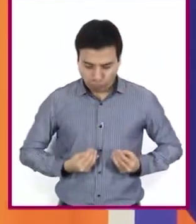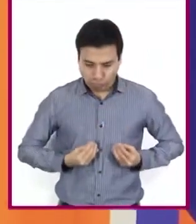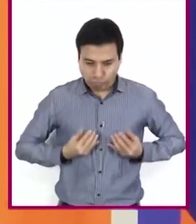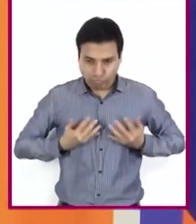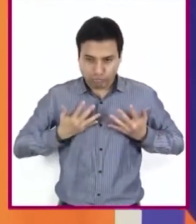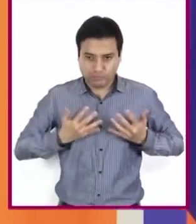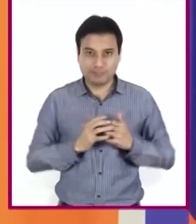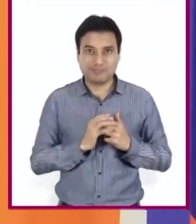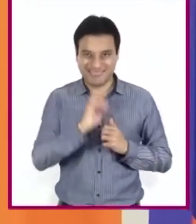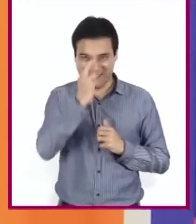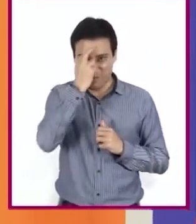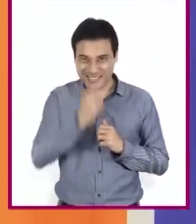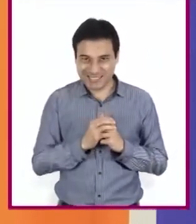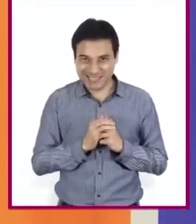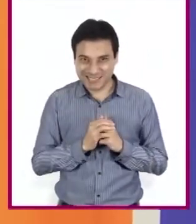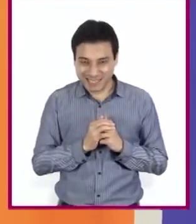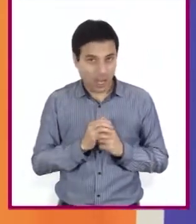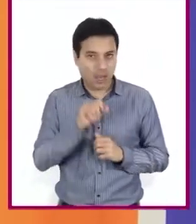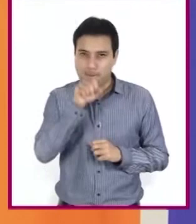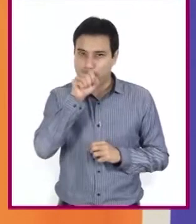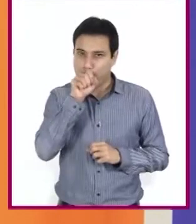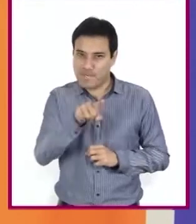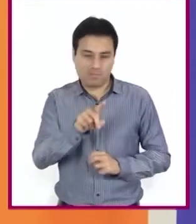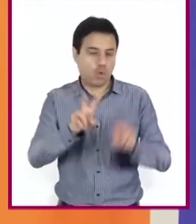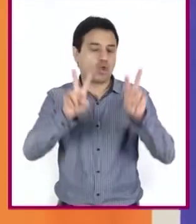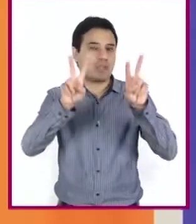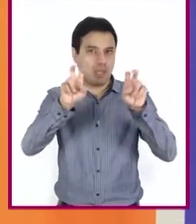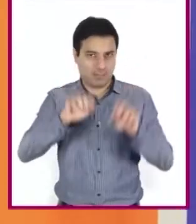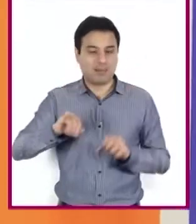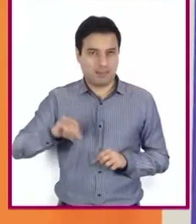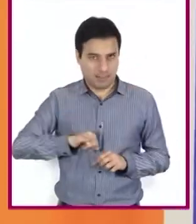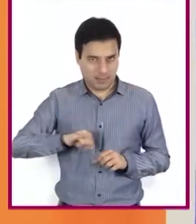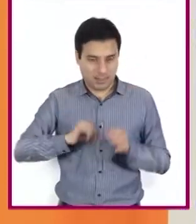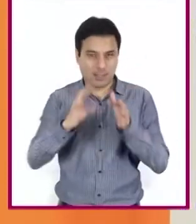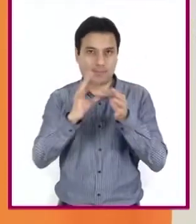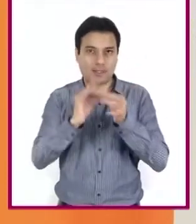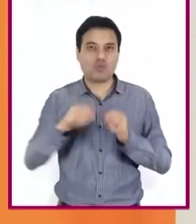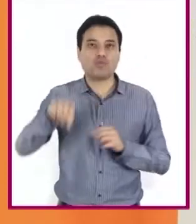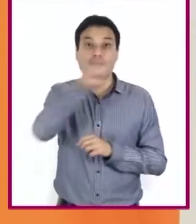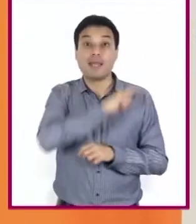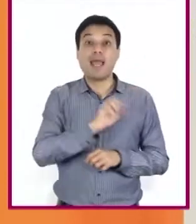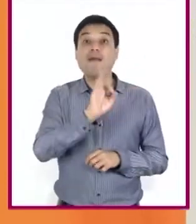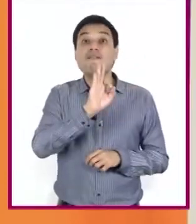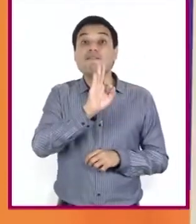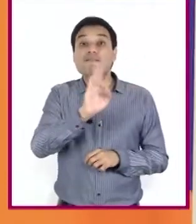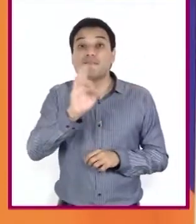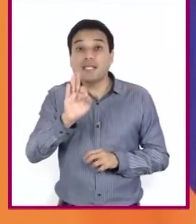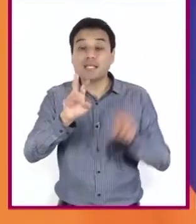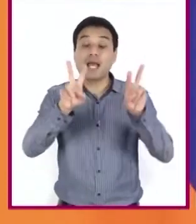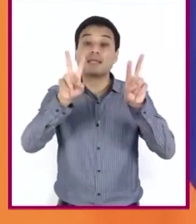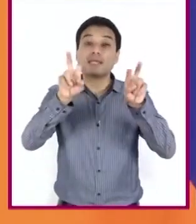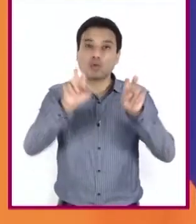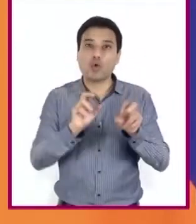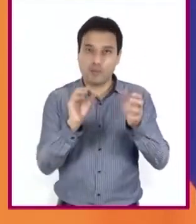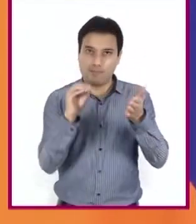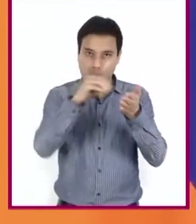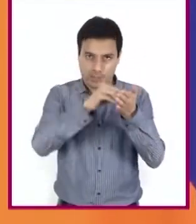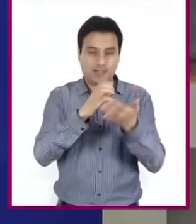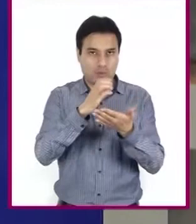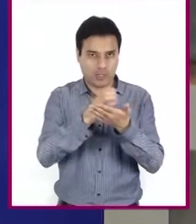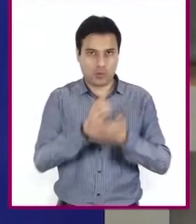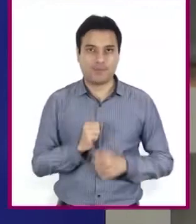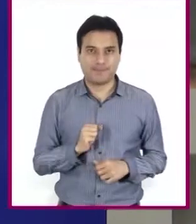actividades? Démosle continuidad a ese tema tan interesante. Escriban la fecha y el título de hoy en su cuaderno de